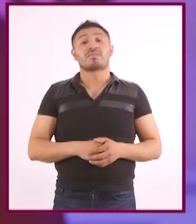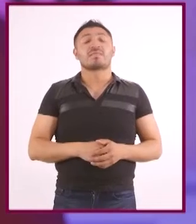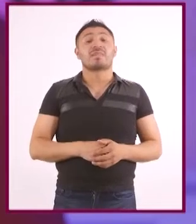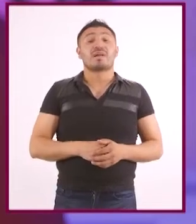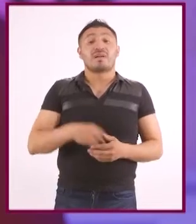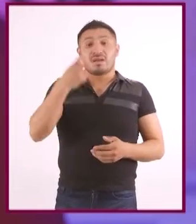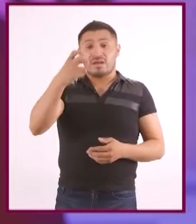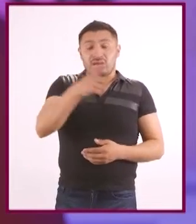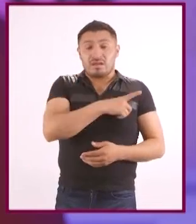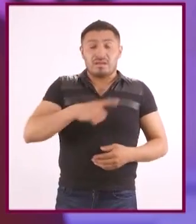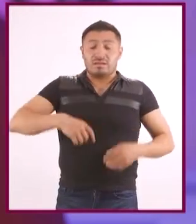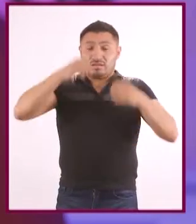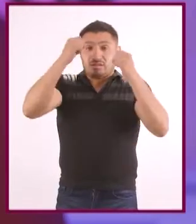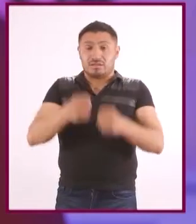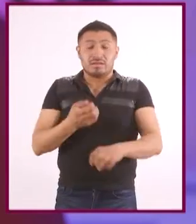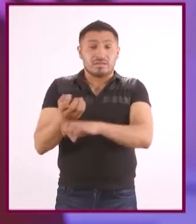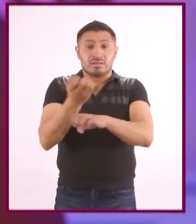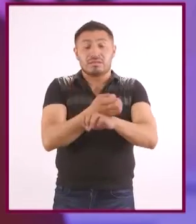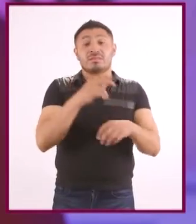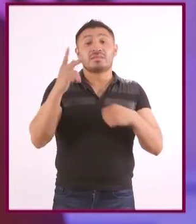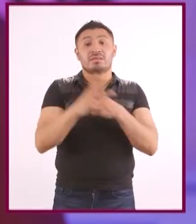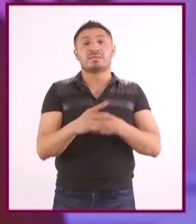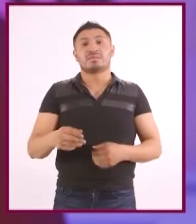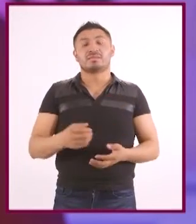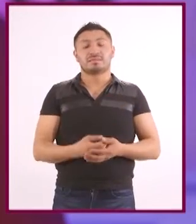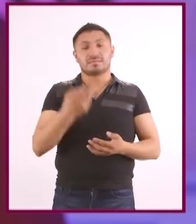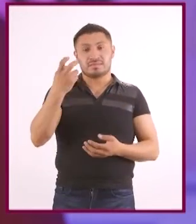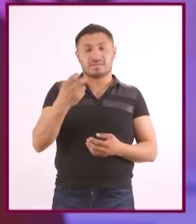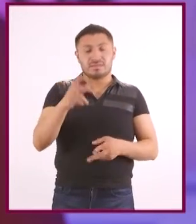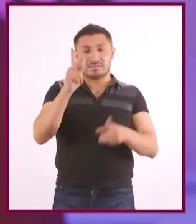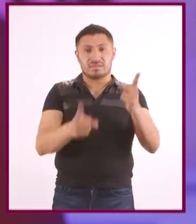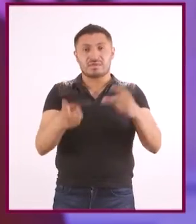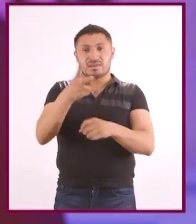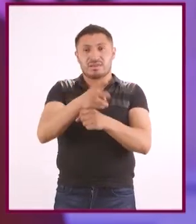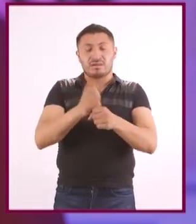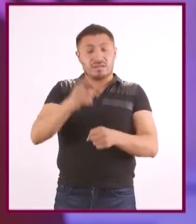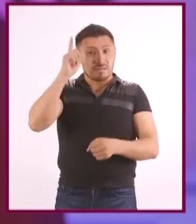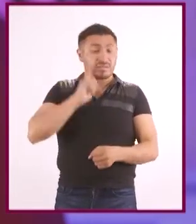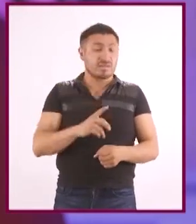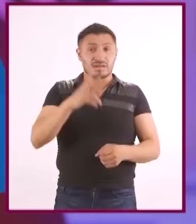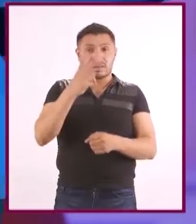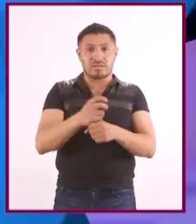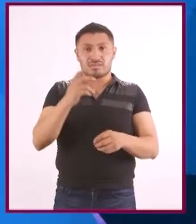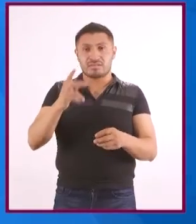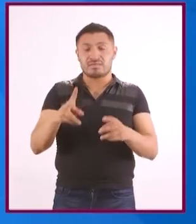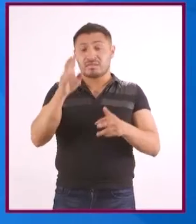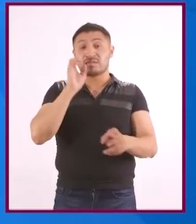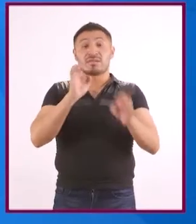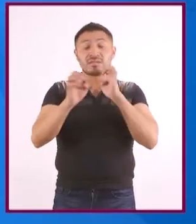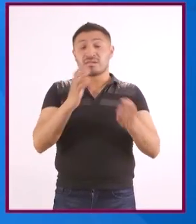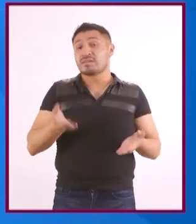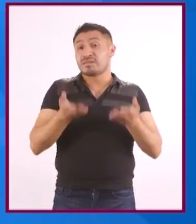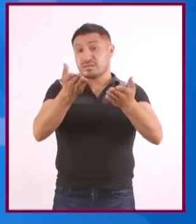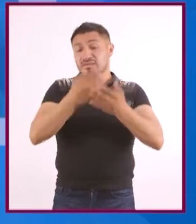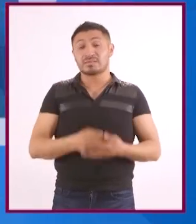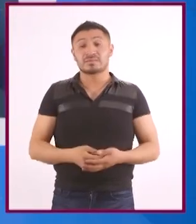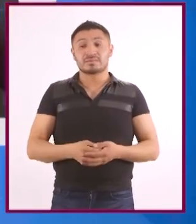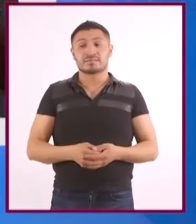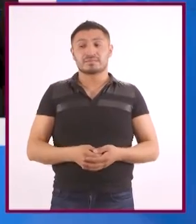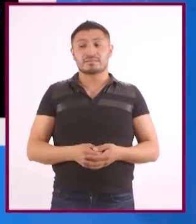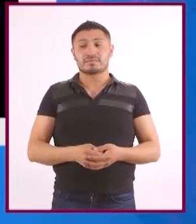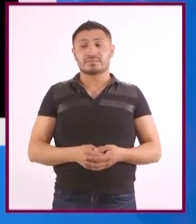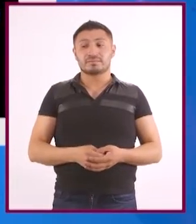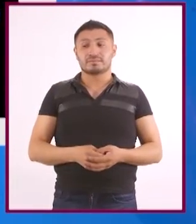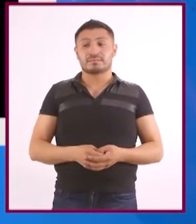país. Sobre esto nos habla nuestra invitada en esta segunda parte de la entrevista. Acompáñenme a verla. Sí, lo que deben hacer